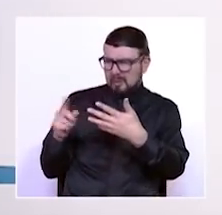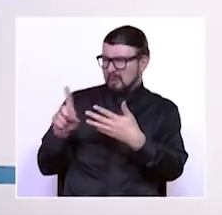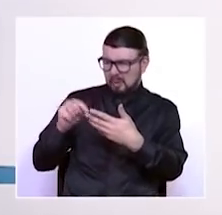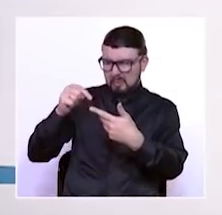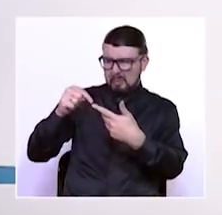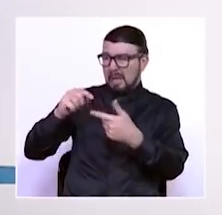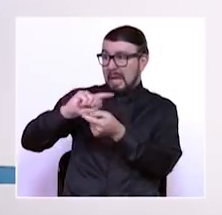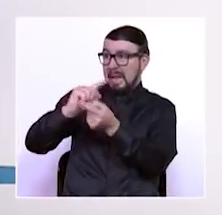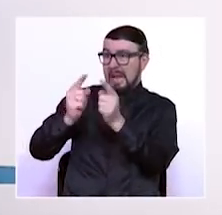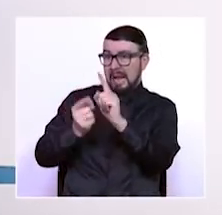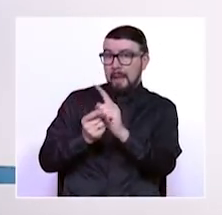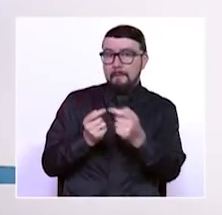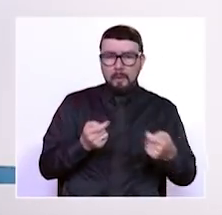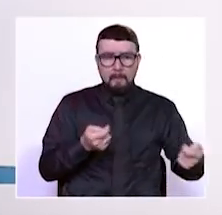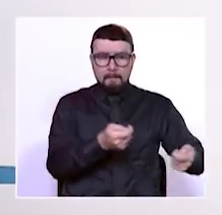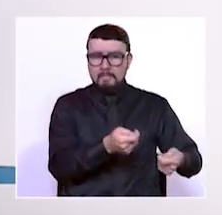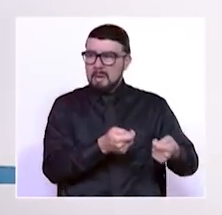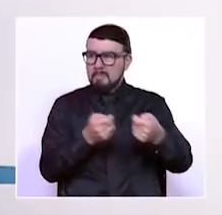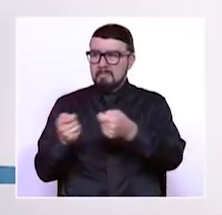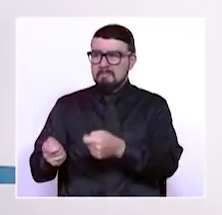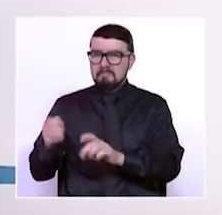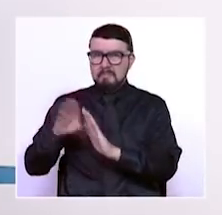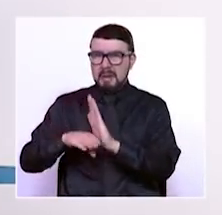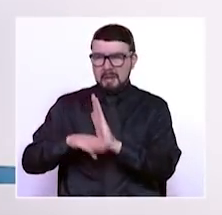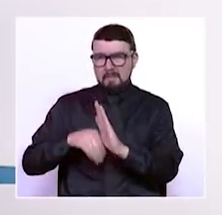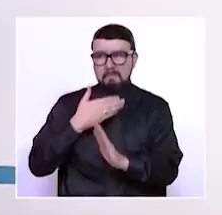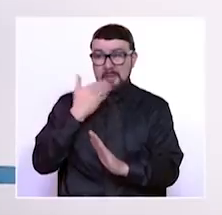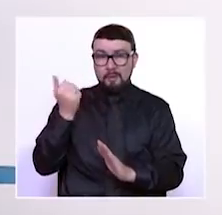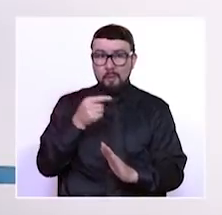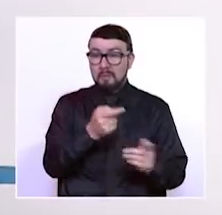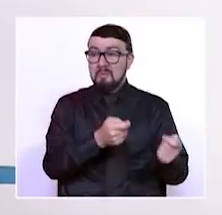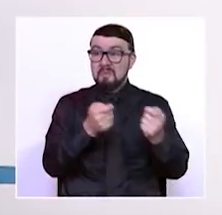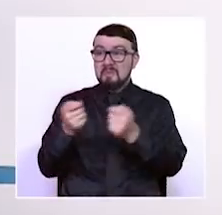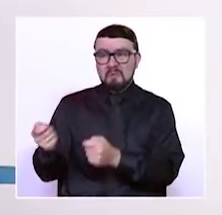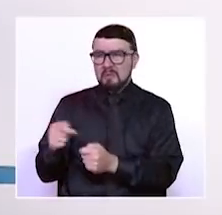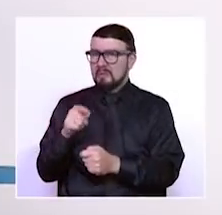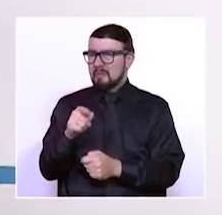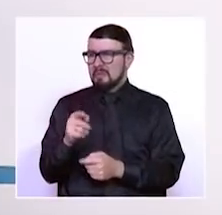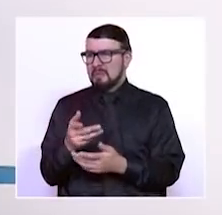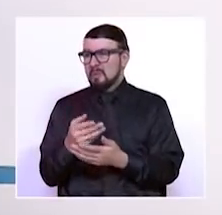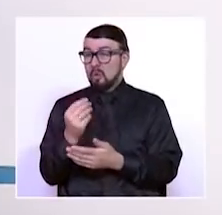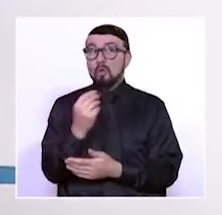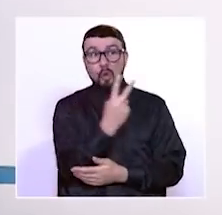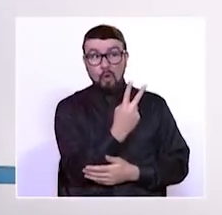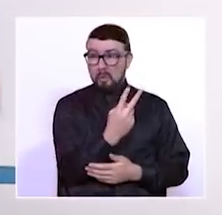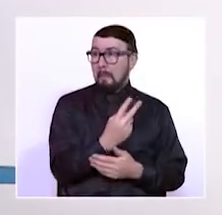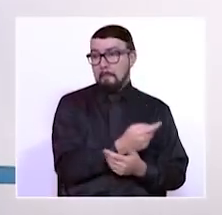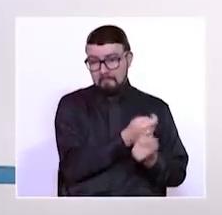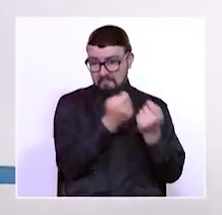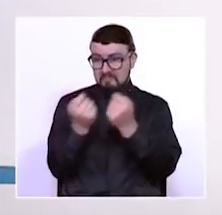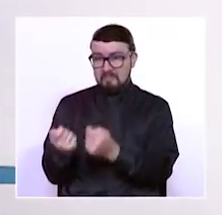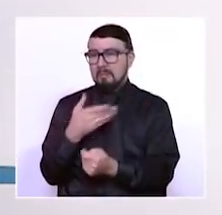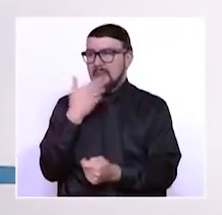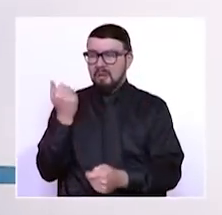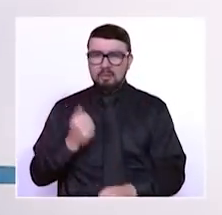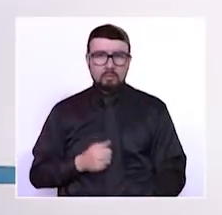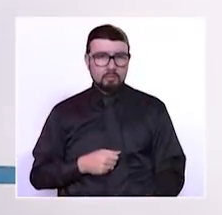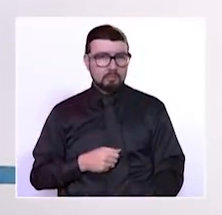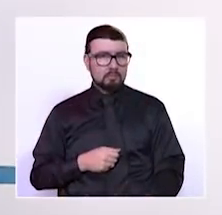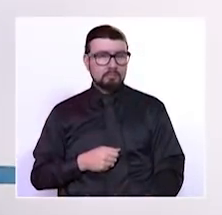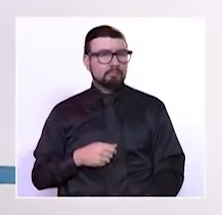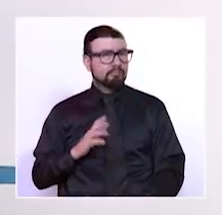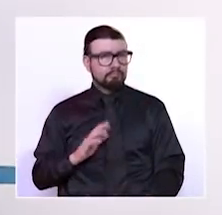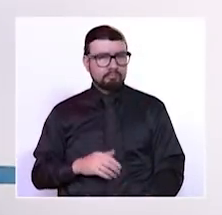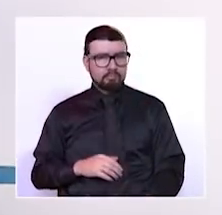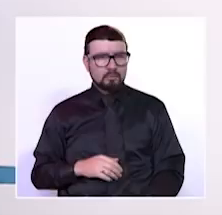engañan y en fin, y les cambian su tratamiento. Entonces usted quiere un carro azul y a veces ese blanco, gústelo o no le guste,